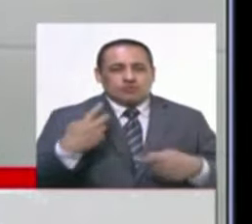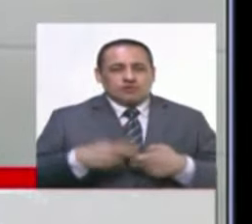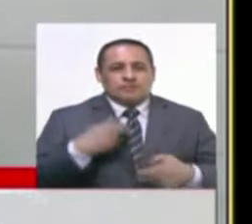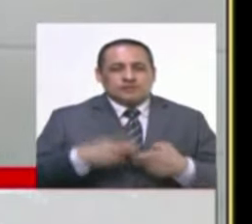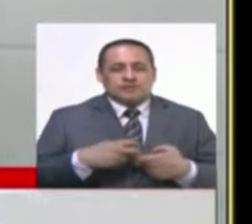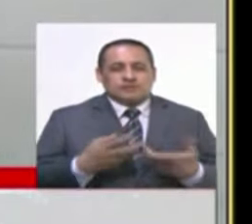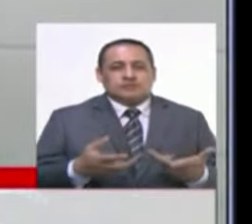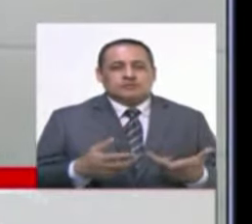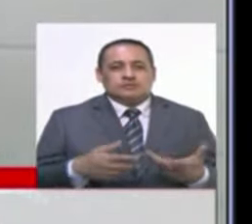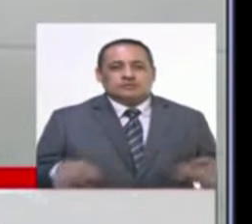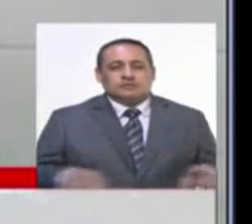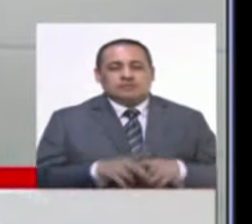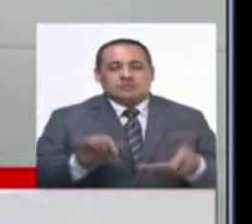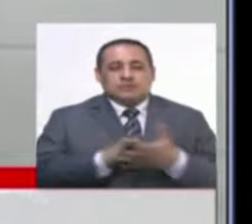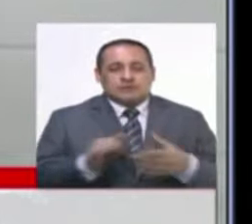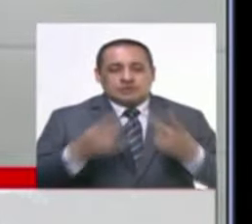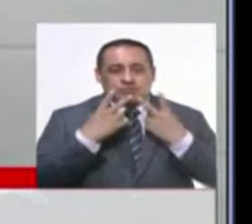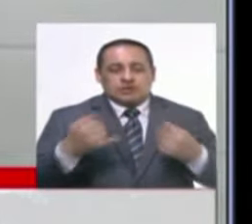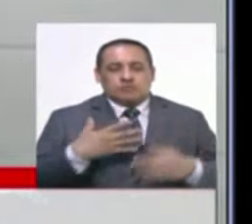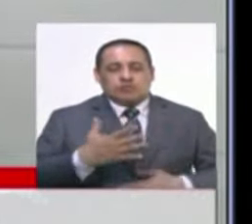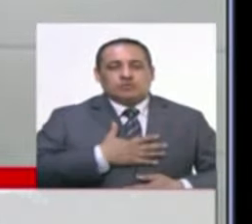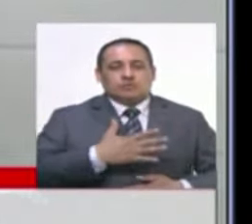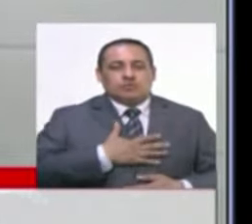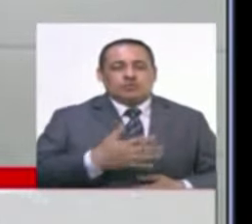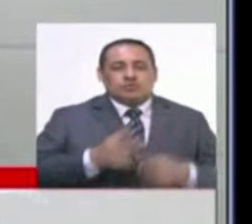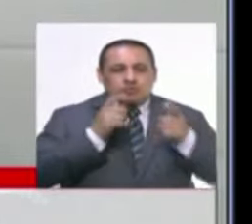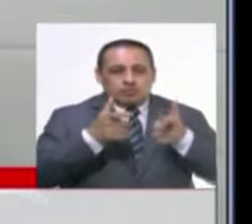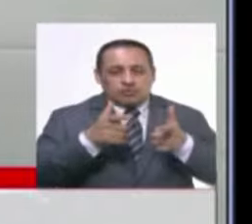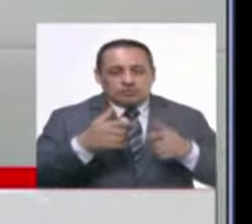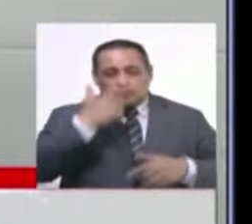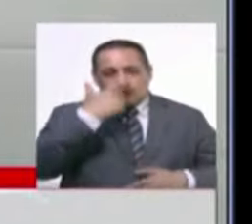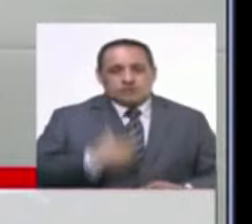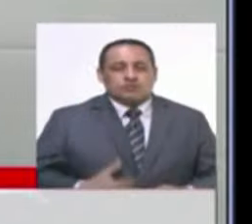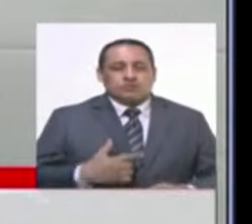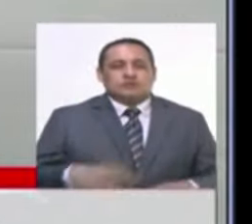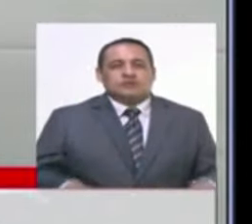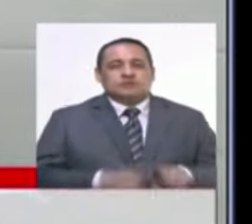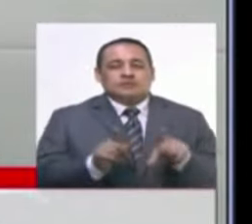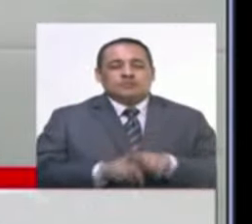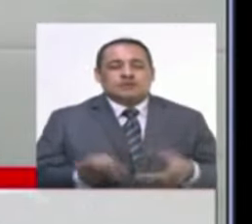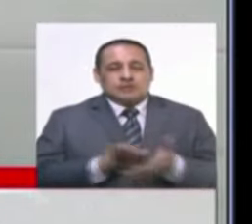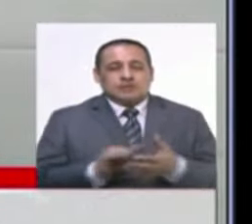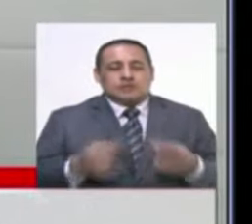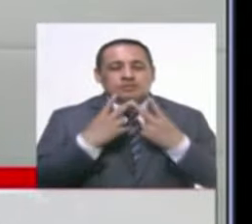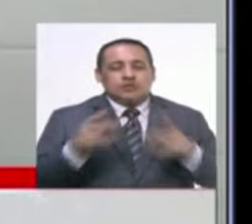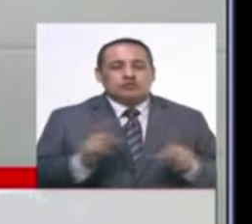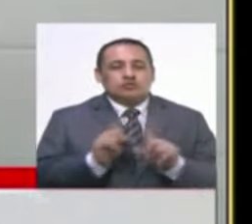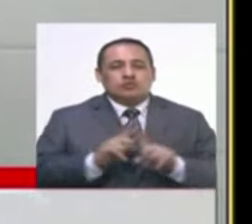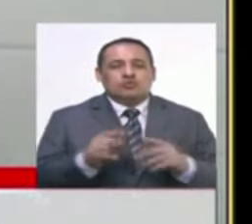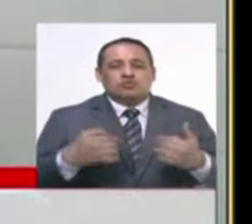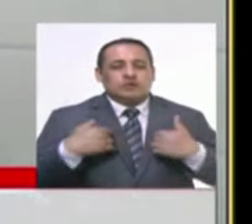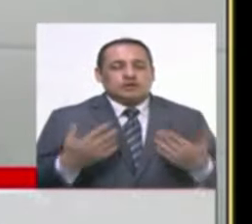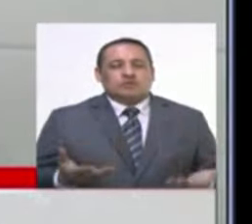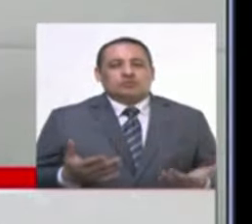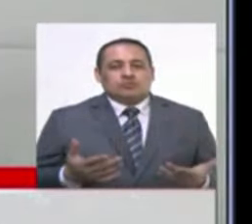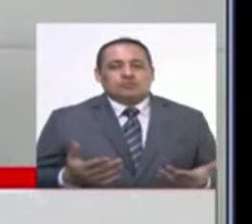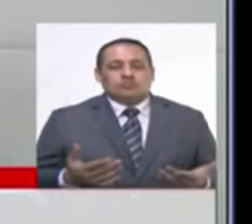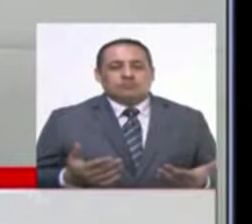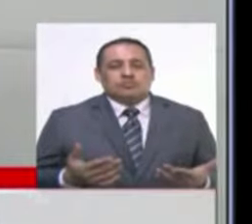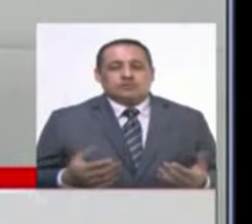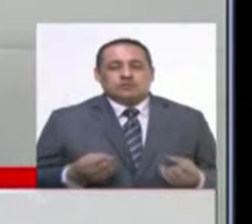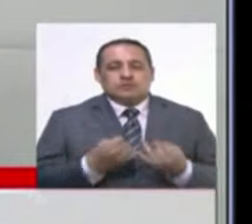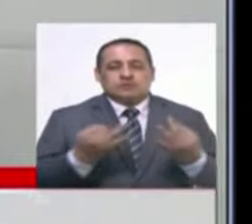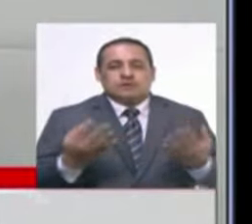difíciles. Primero que nada, por mi propia seguridad personal, y aparte porque no tengo